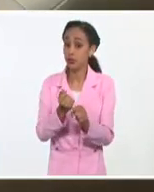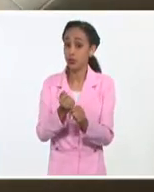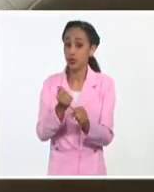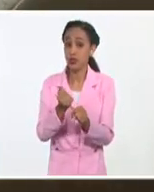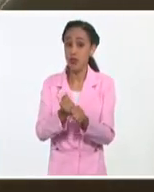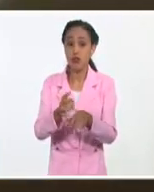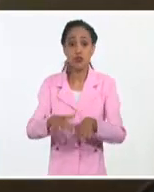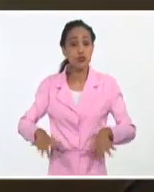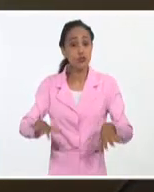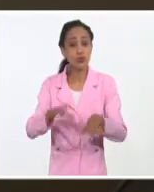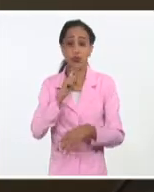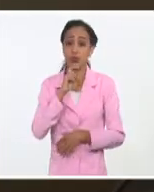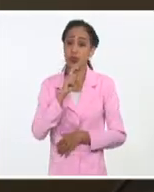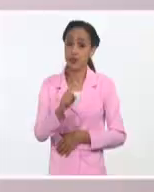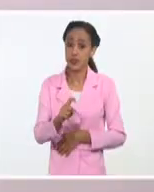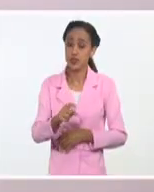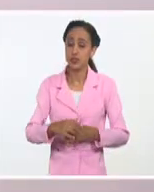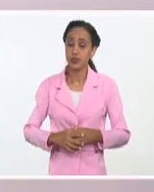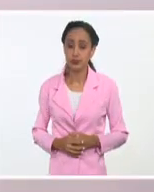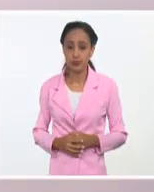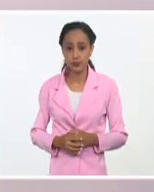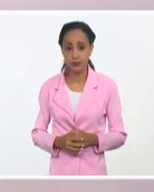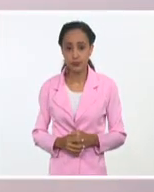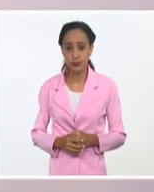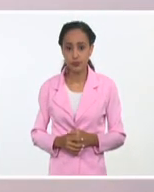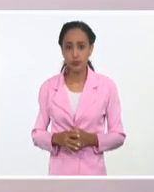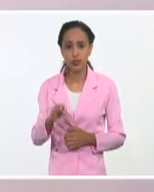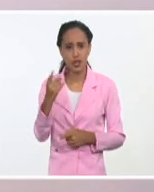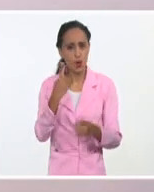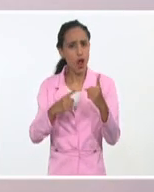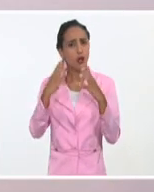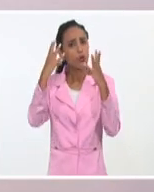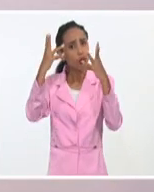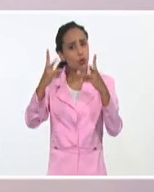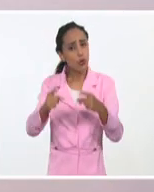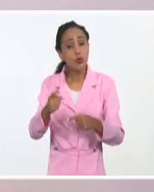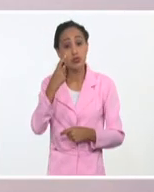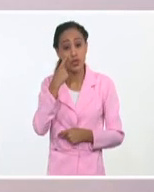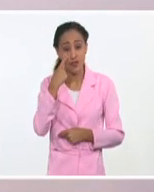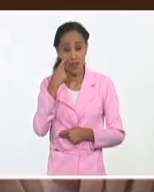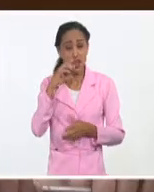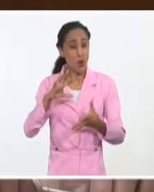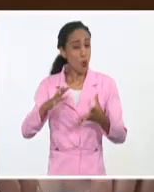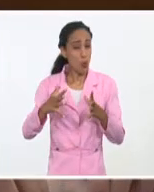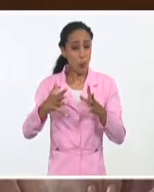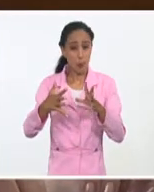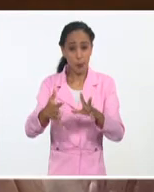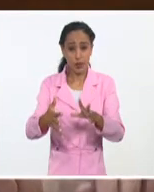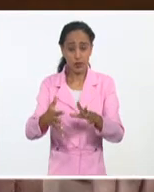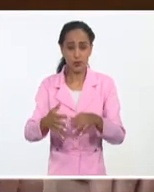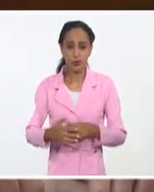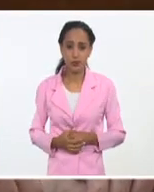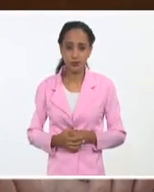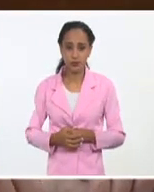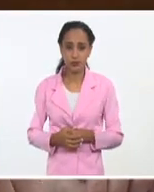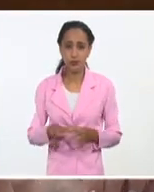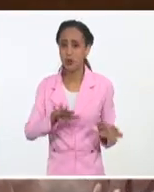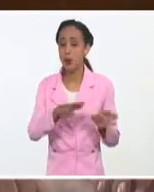adverso panorama epidemiológico actual. Ofreció algunas cifras que evidencian su complejidad y magnitud. Casi 3.000 sitios